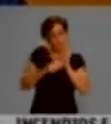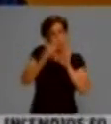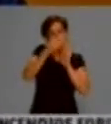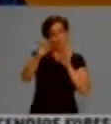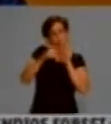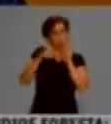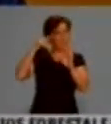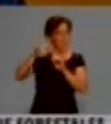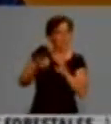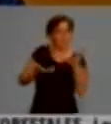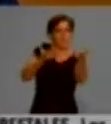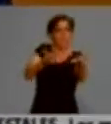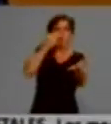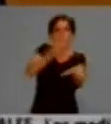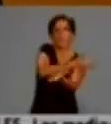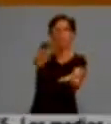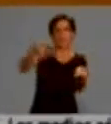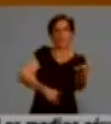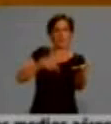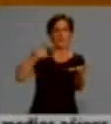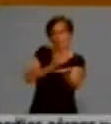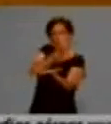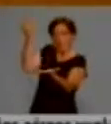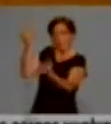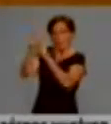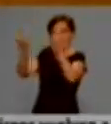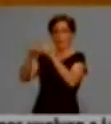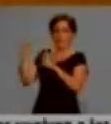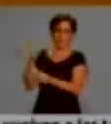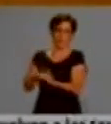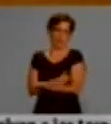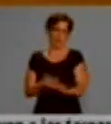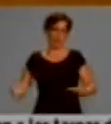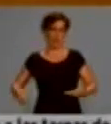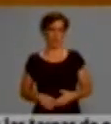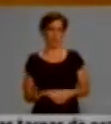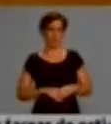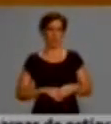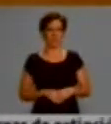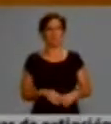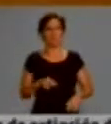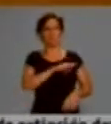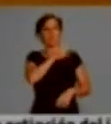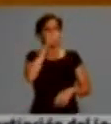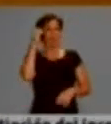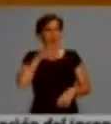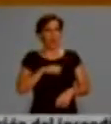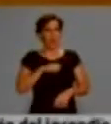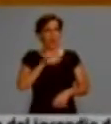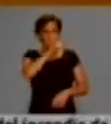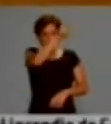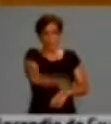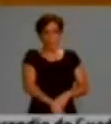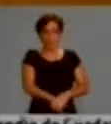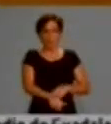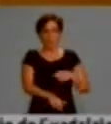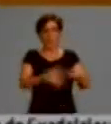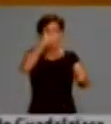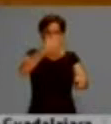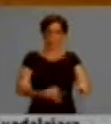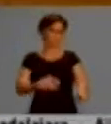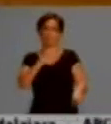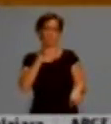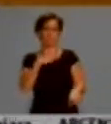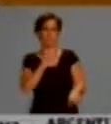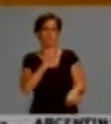al servicio del interés general y no al servicio de intereses espurios. Señor Rajoy, usted hoy no es creíble, no